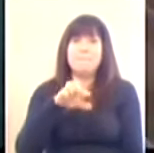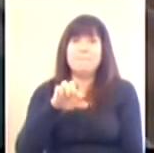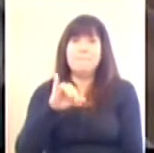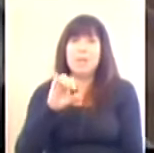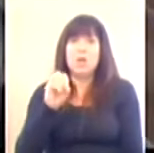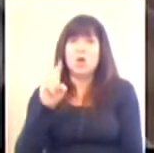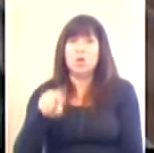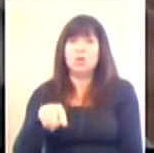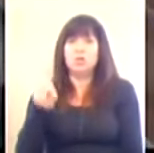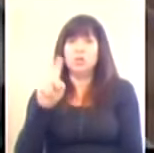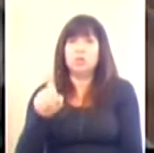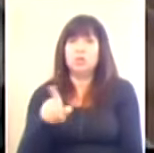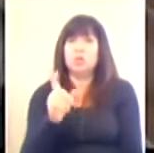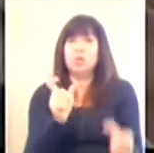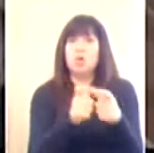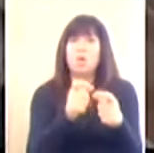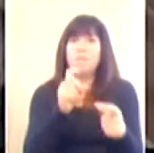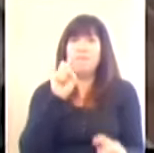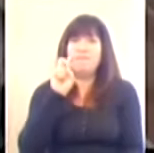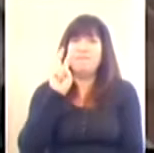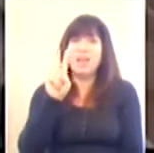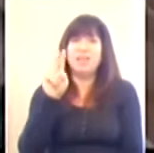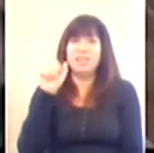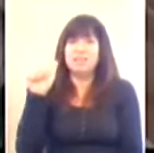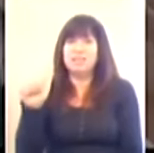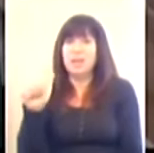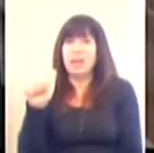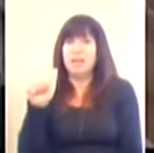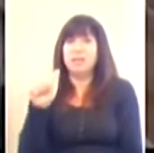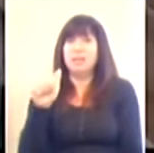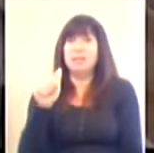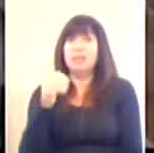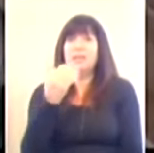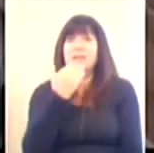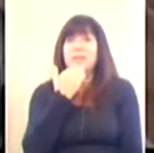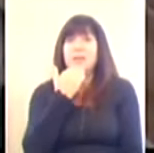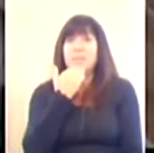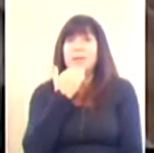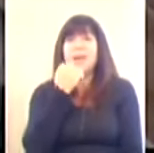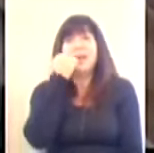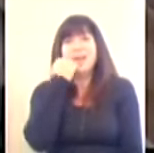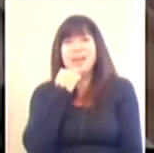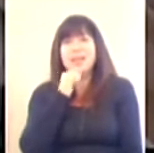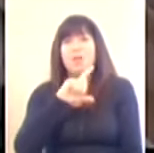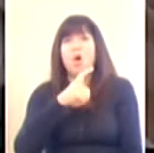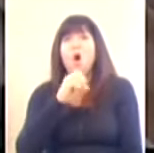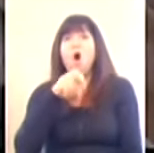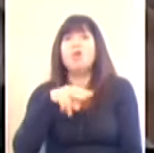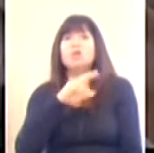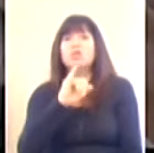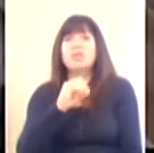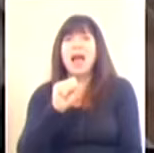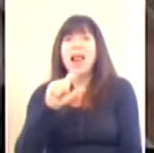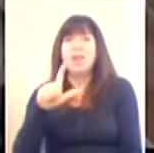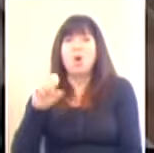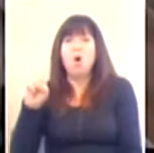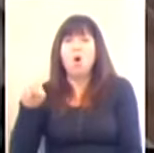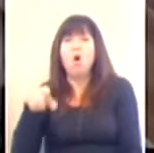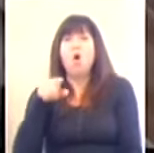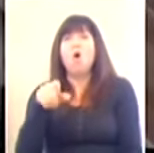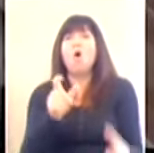champions de la COP26, Nigel Topping y el querido Gonzalo Muñoz, que es el champion de